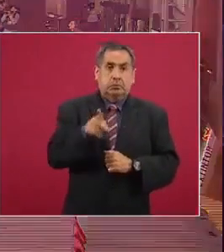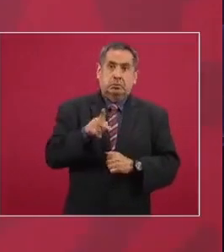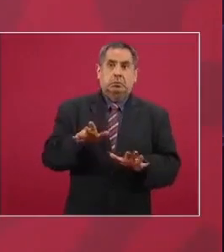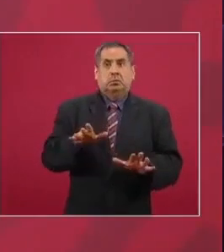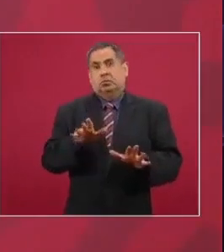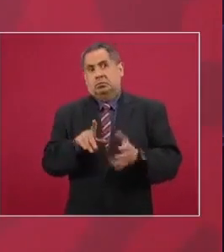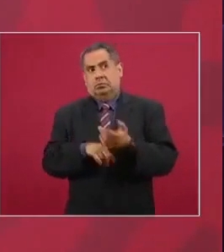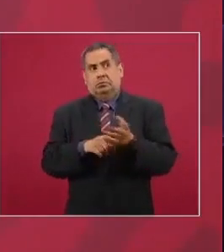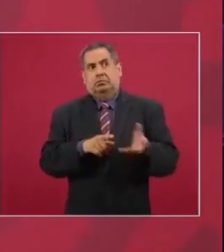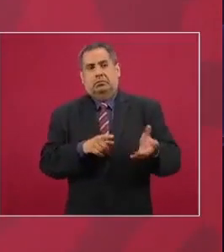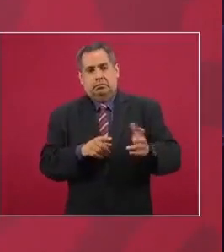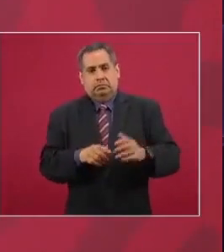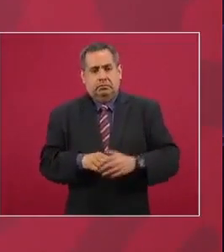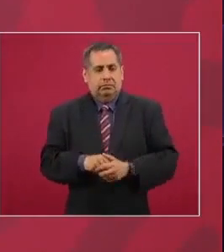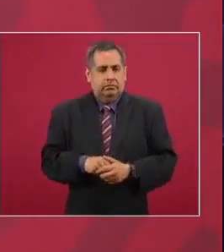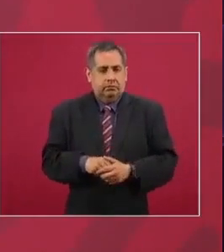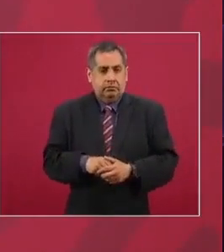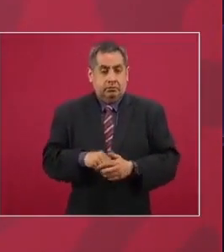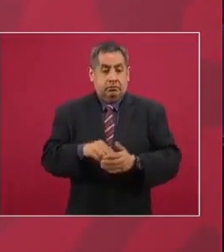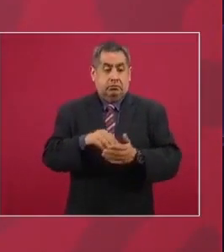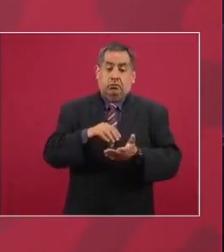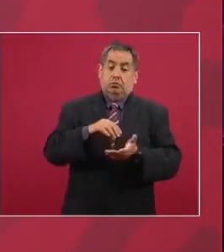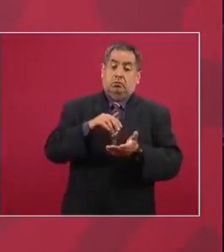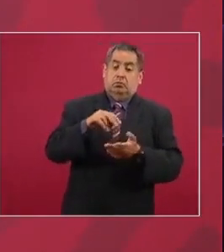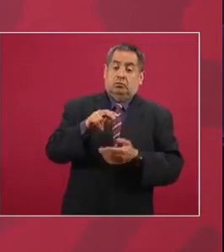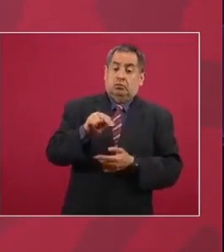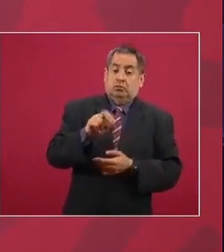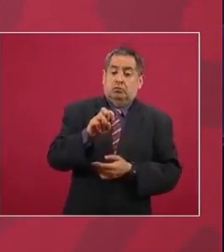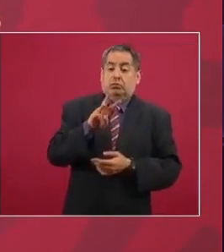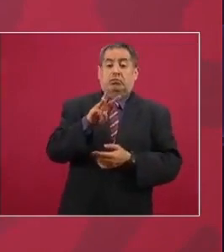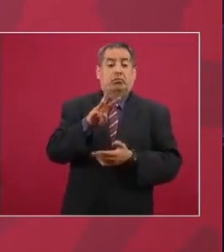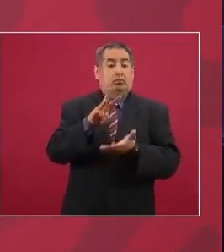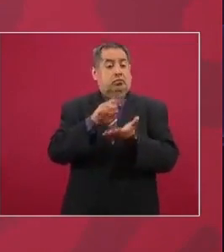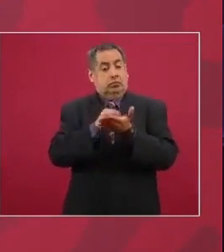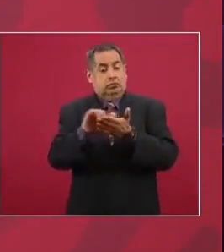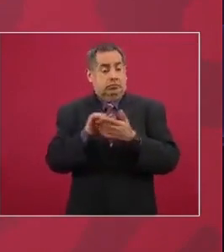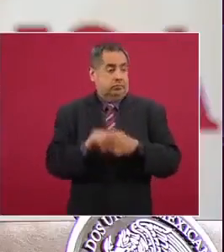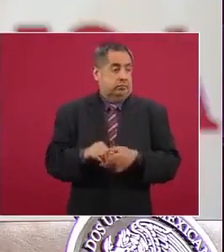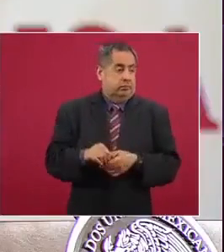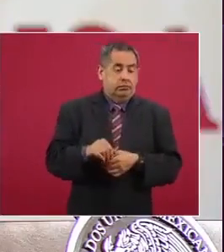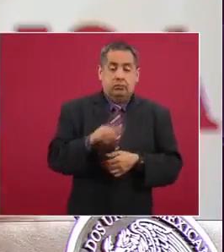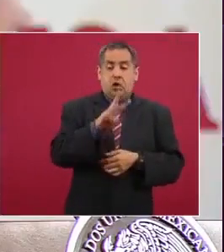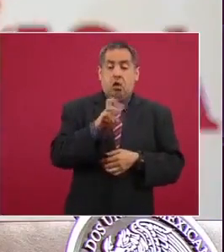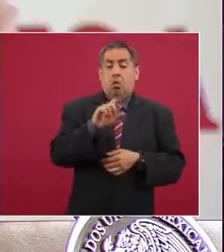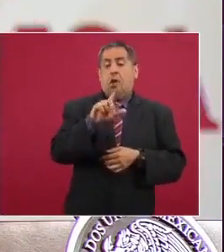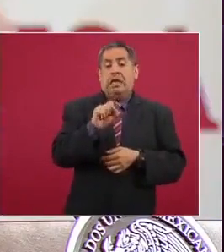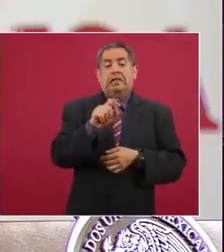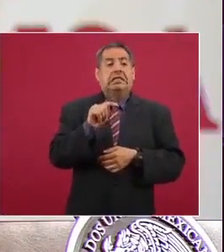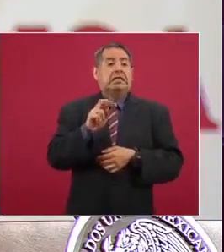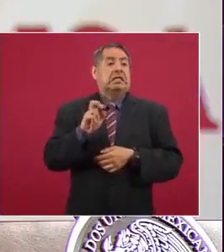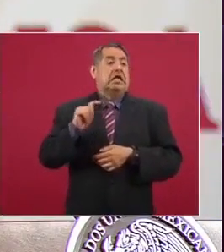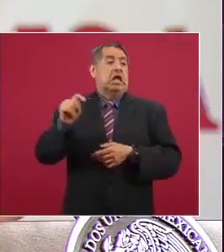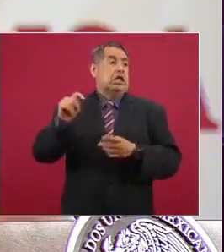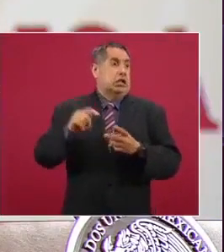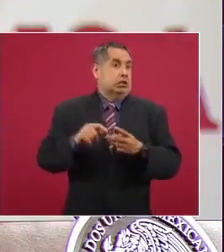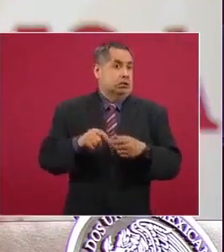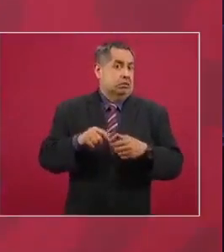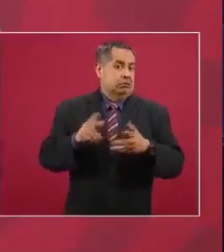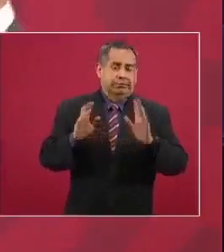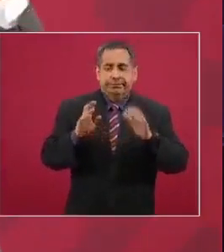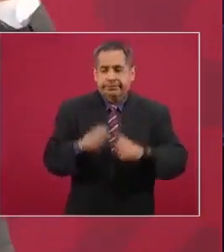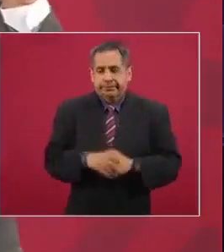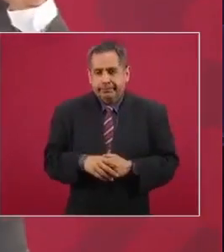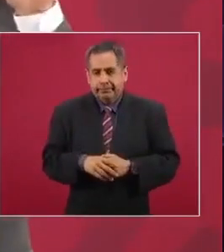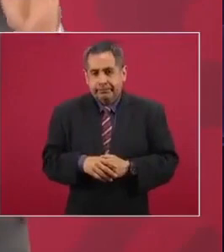¿no? New York Times, Wall Street Journal. Ya salió en